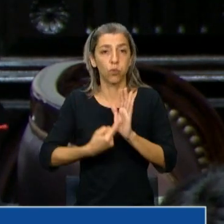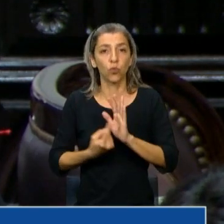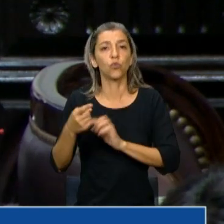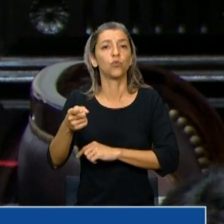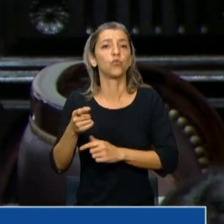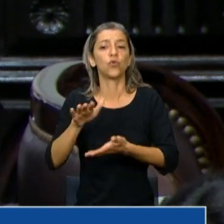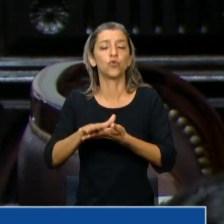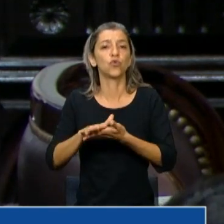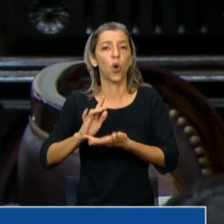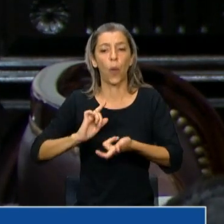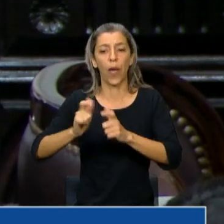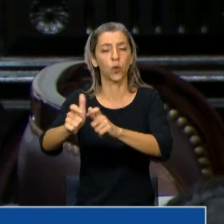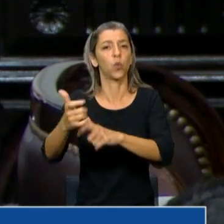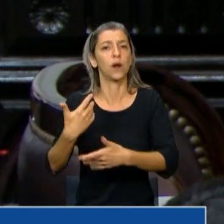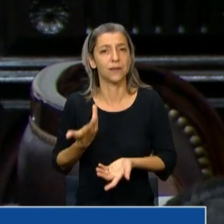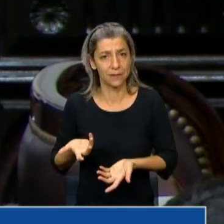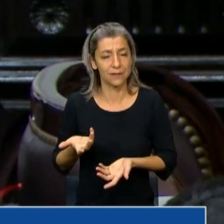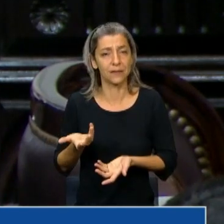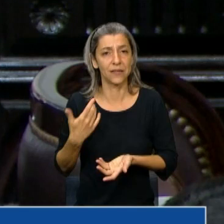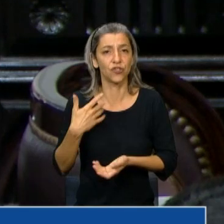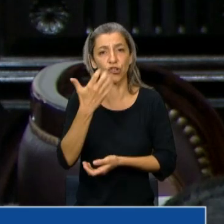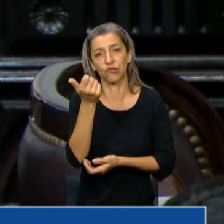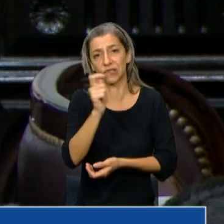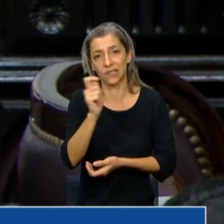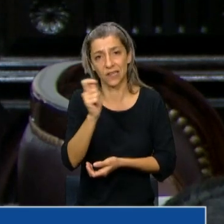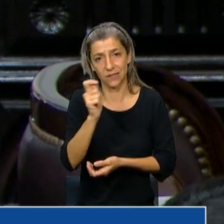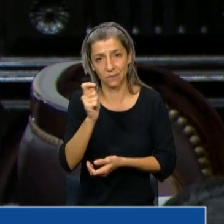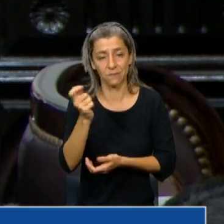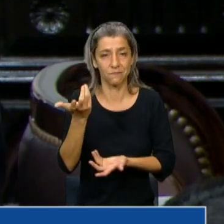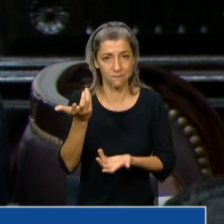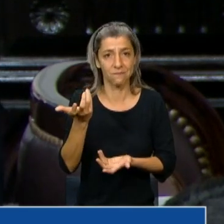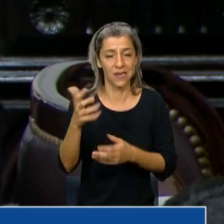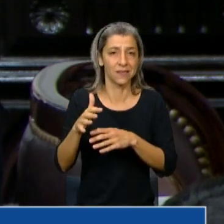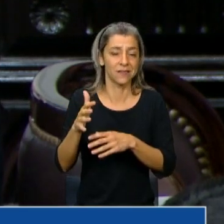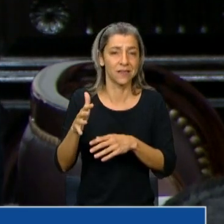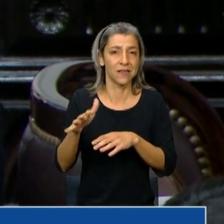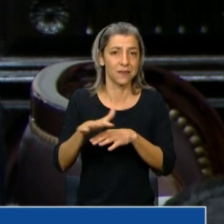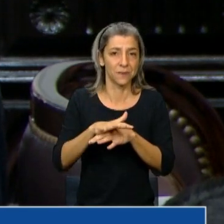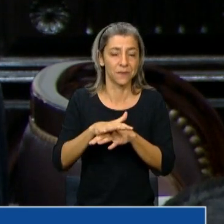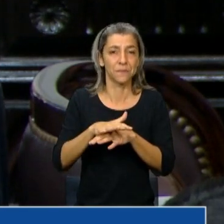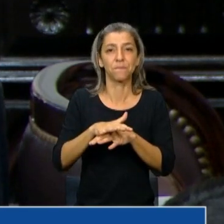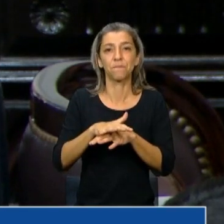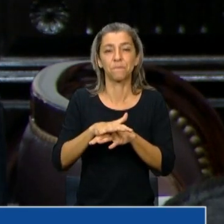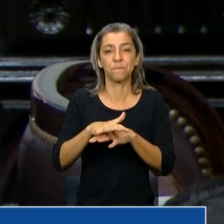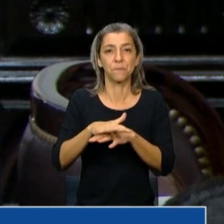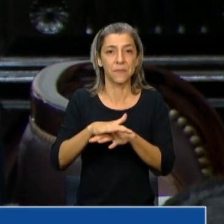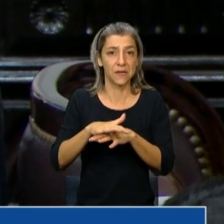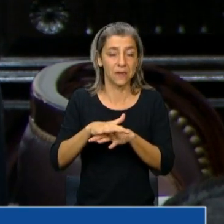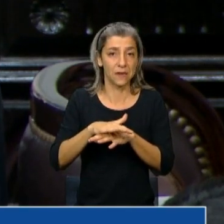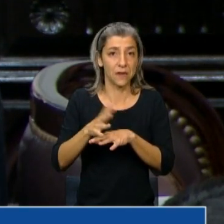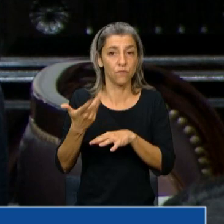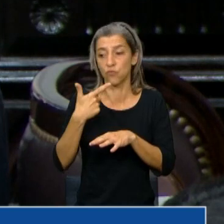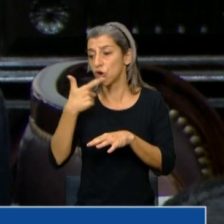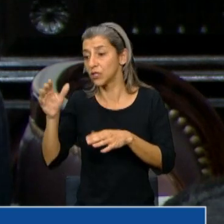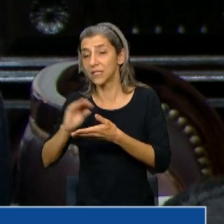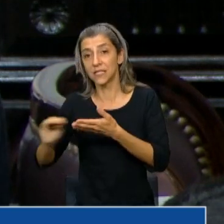hacerse cada 6 meses o como mínimo, no menos de 6 meses por parte del Senado y